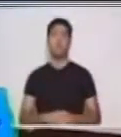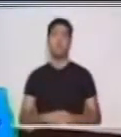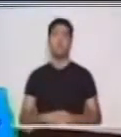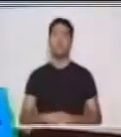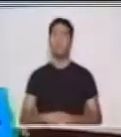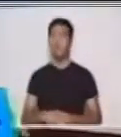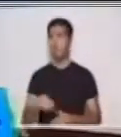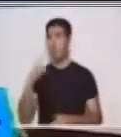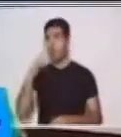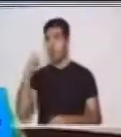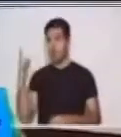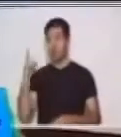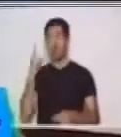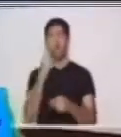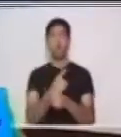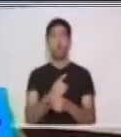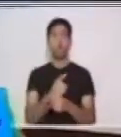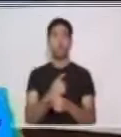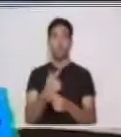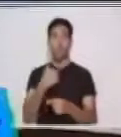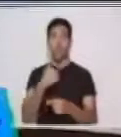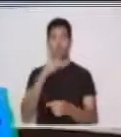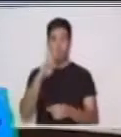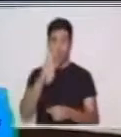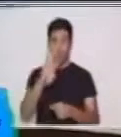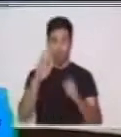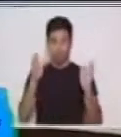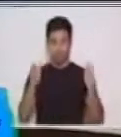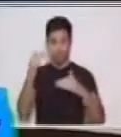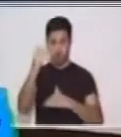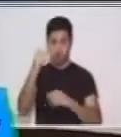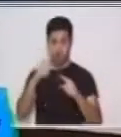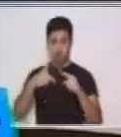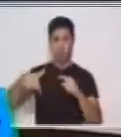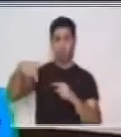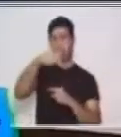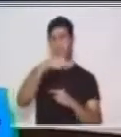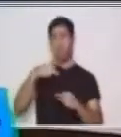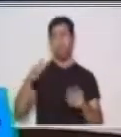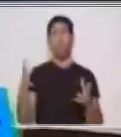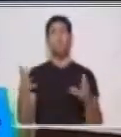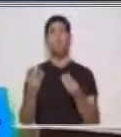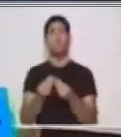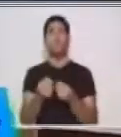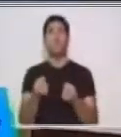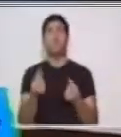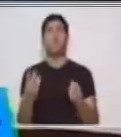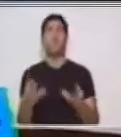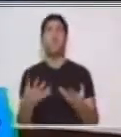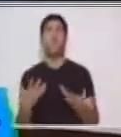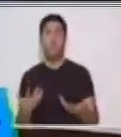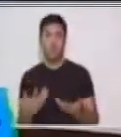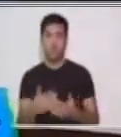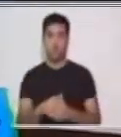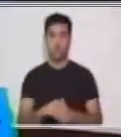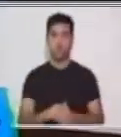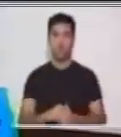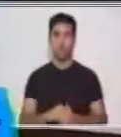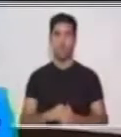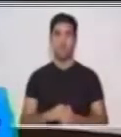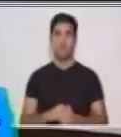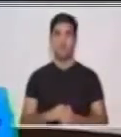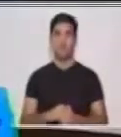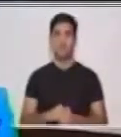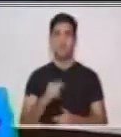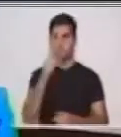vamos a tener otros 4 vértices. Entonces, en total, ¿cuántos vértices tendrá el prisma rectangular? Quiero